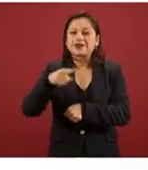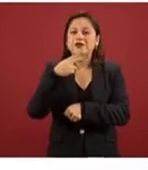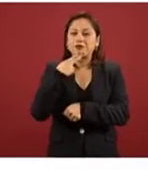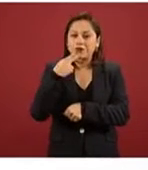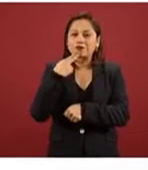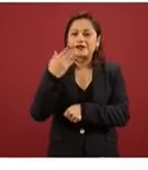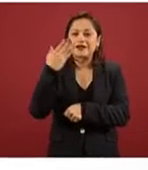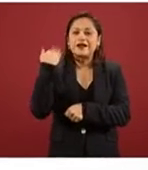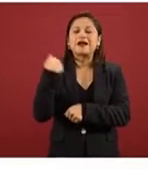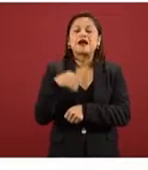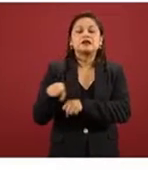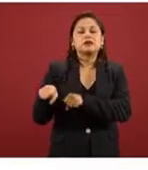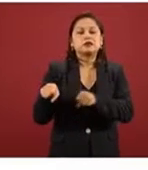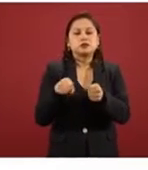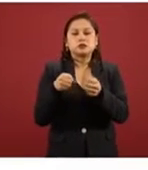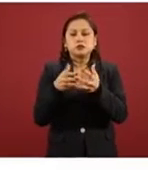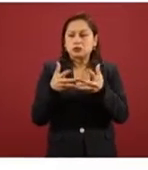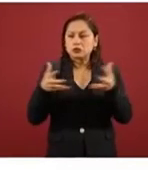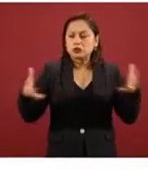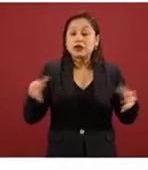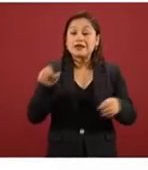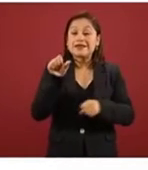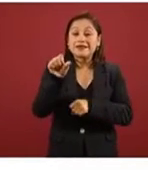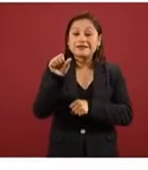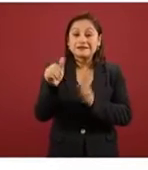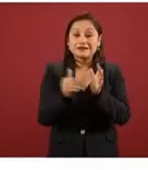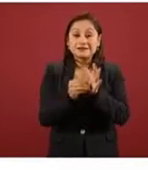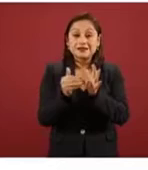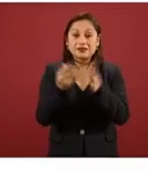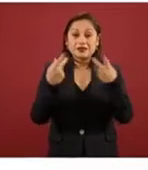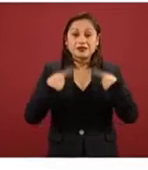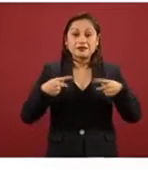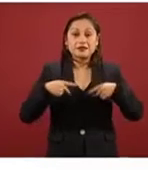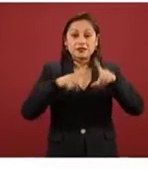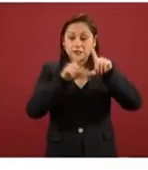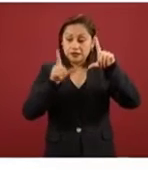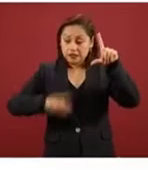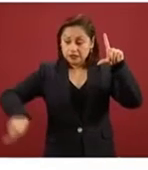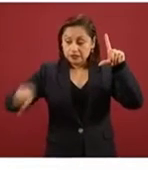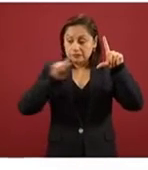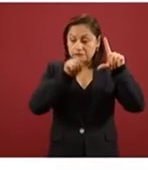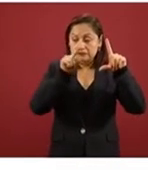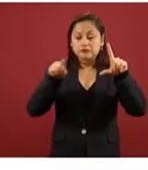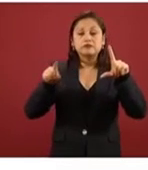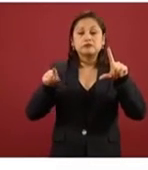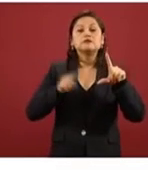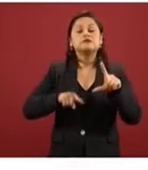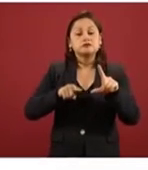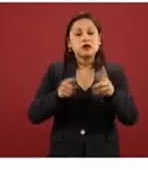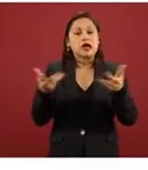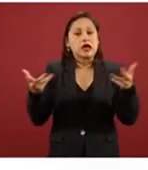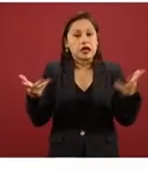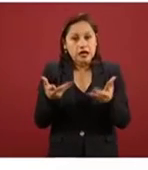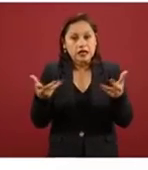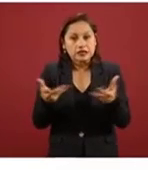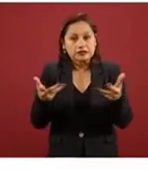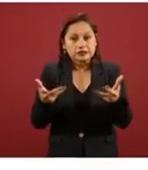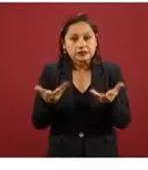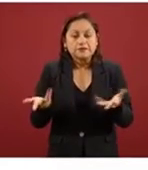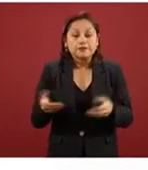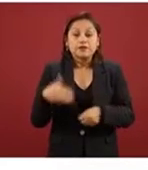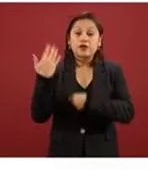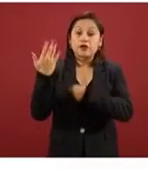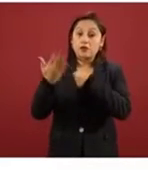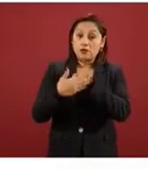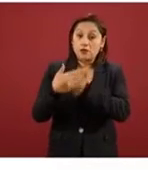en el cual 16 millones de personas de todo el país participaron en él. El próximo año no tendremos